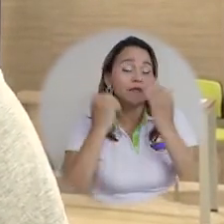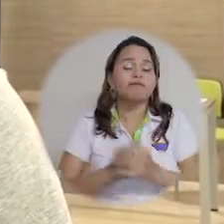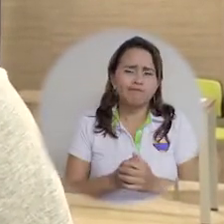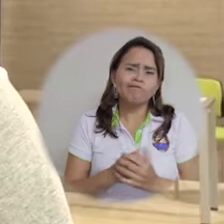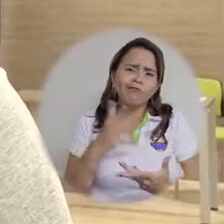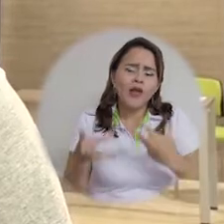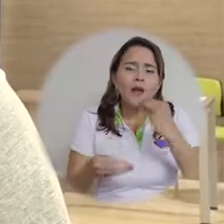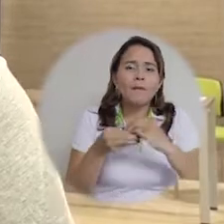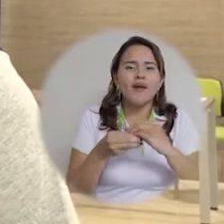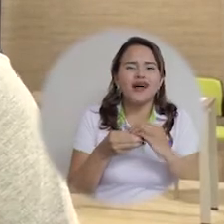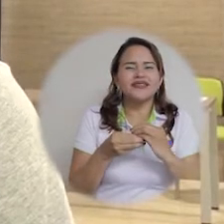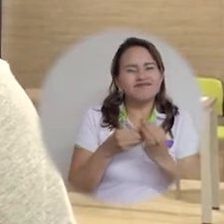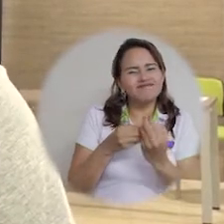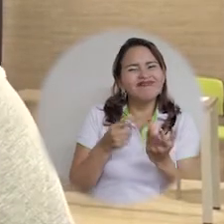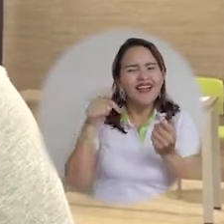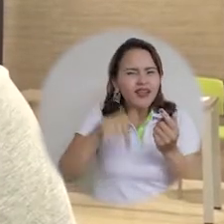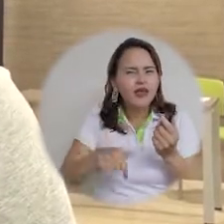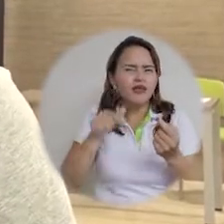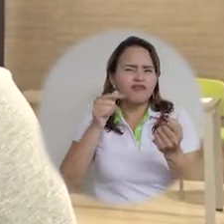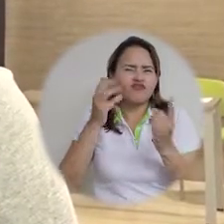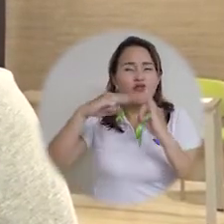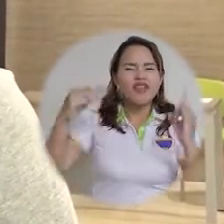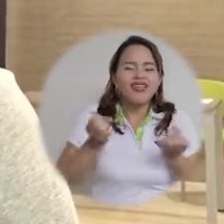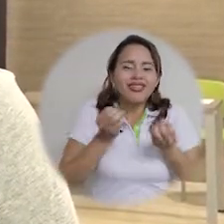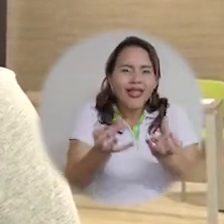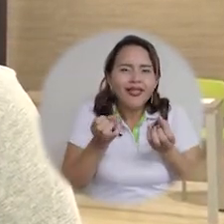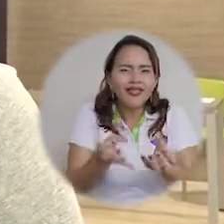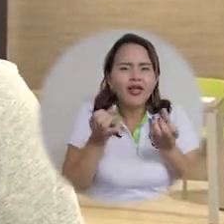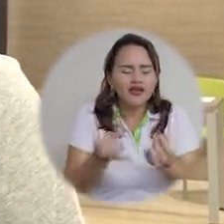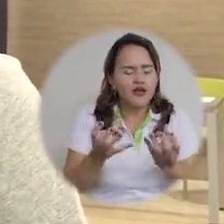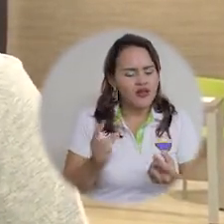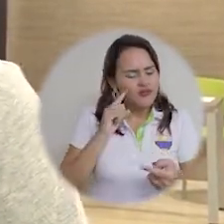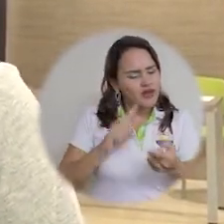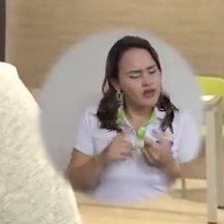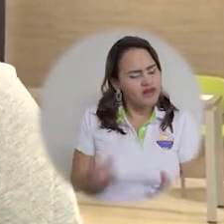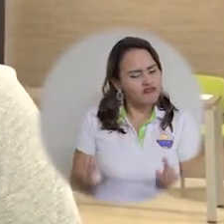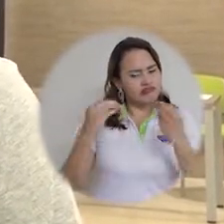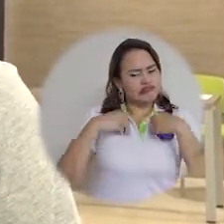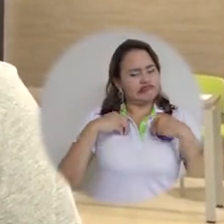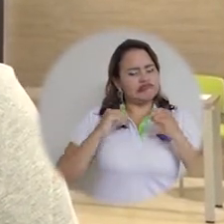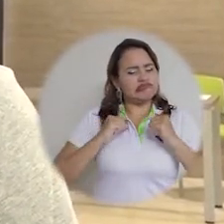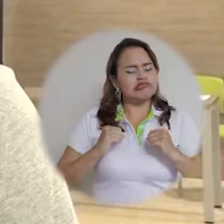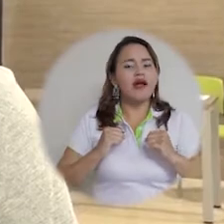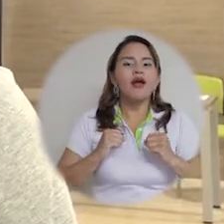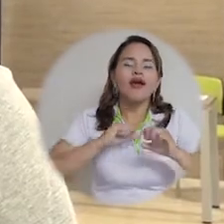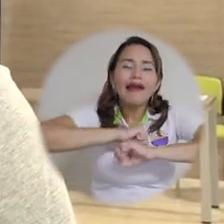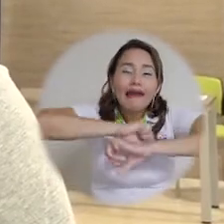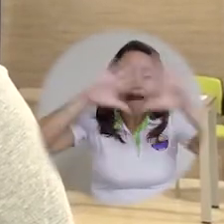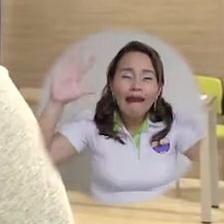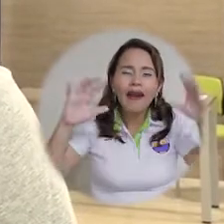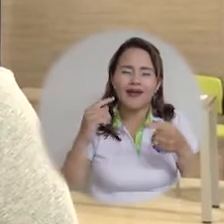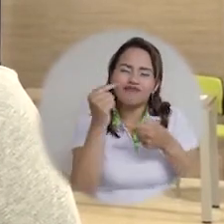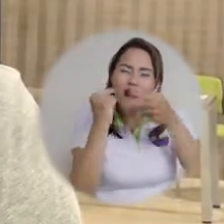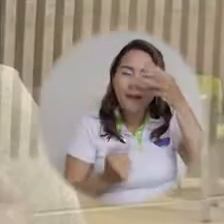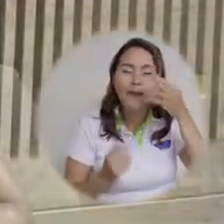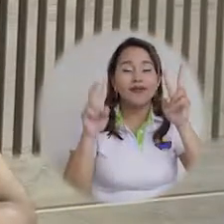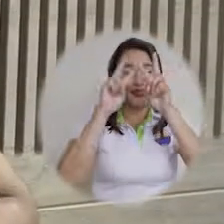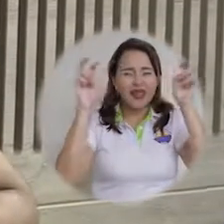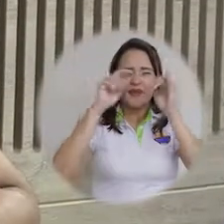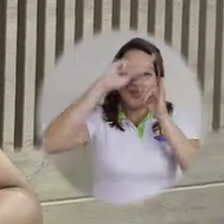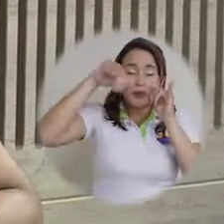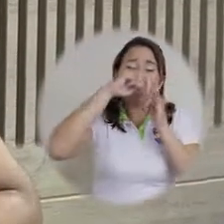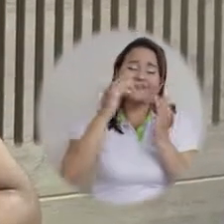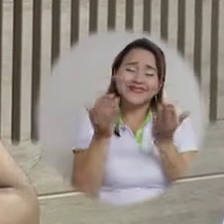la medida de que pues, nos está dando todos los elementos posibles para tener toda la claridad de los asuntos en cuestiones